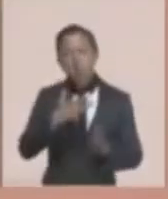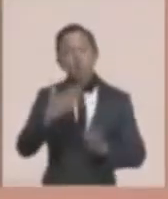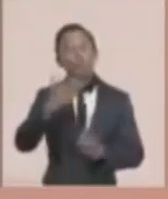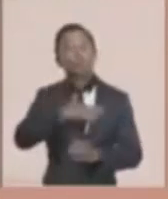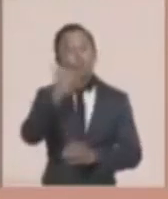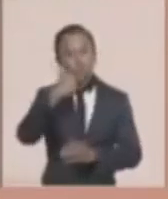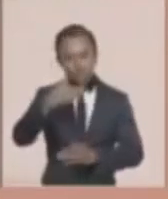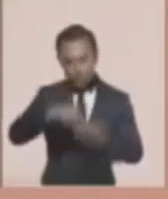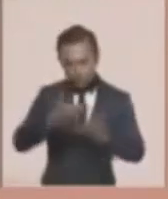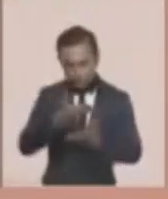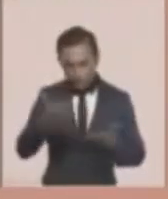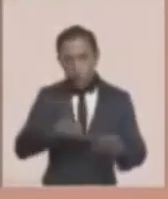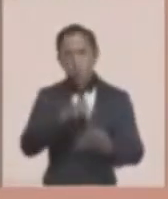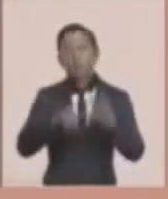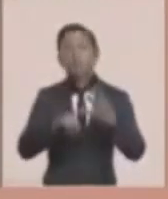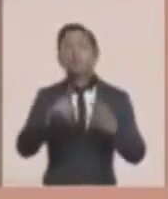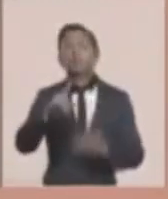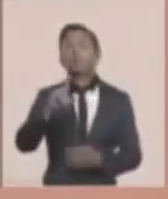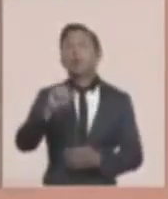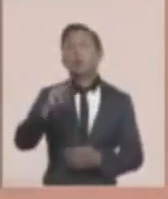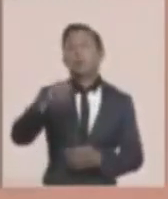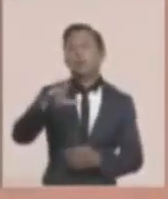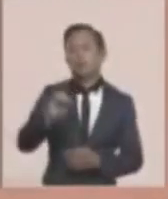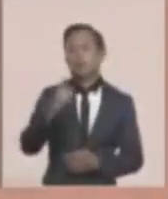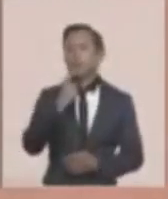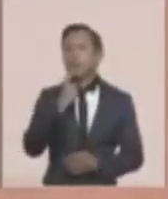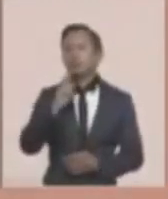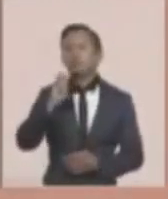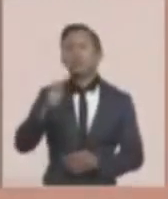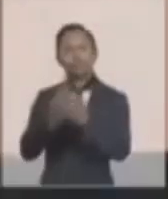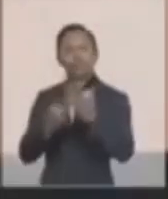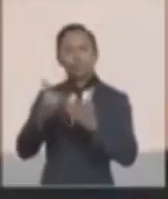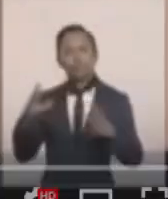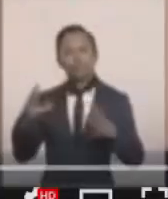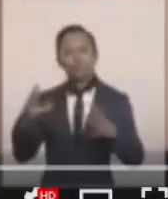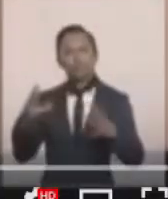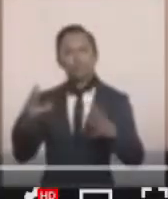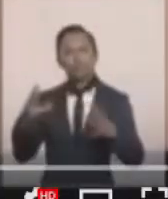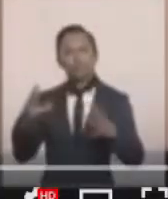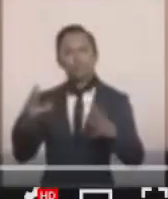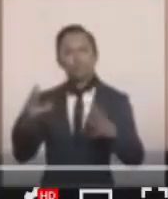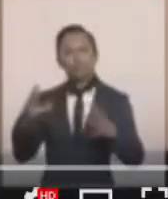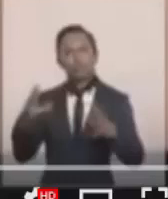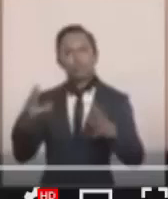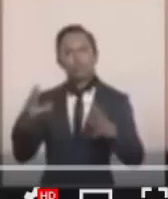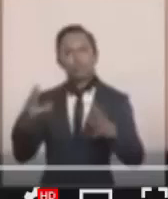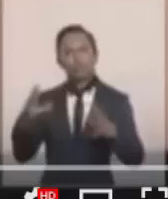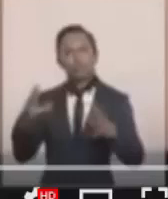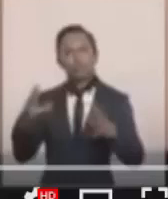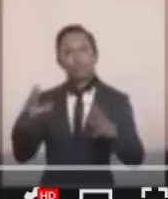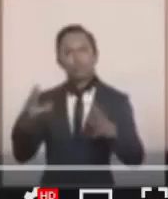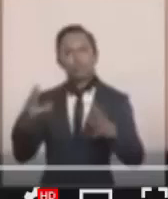Candidato Andrés Manuel López Mador de la coalición con Mancaca. Muy buenas noches.